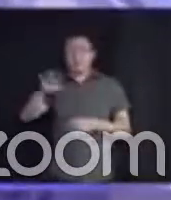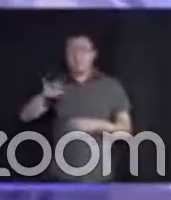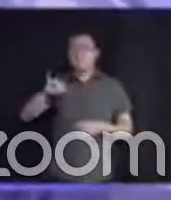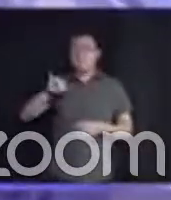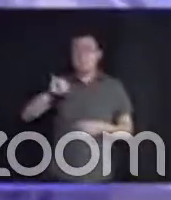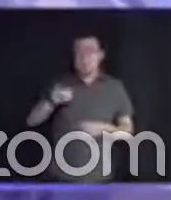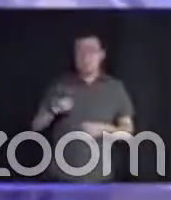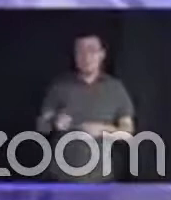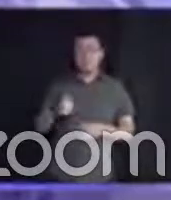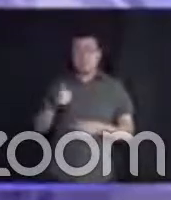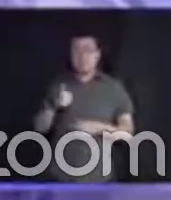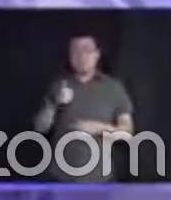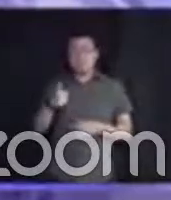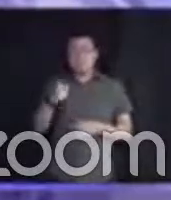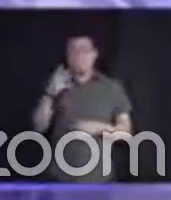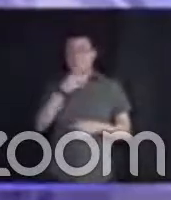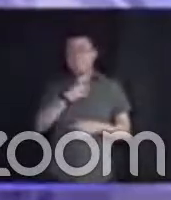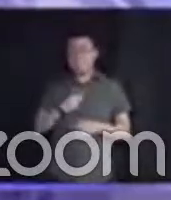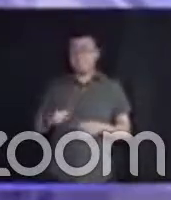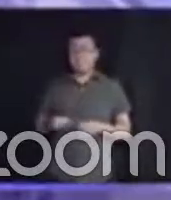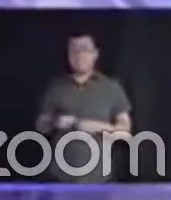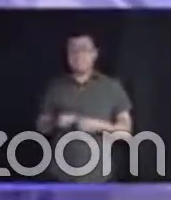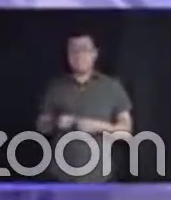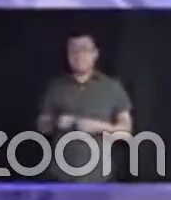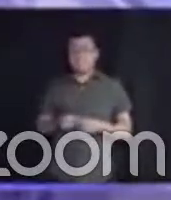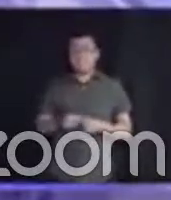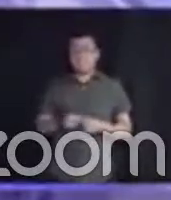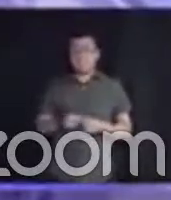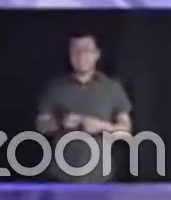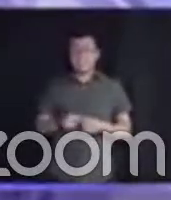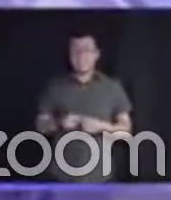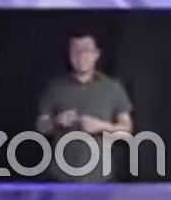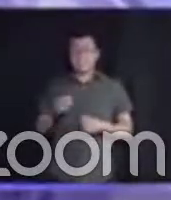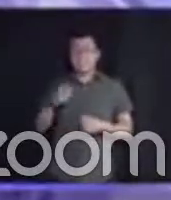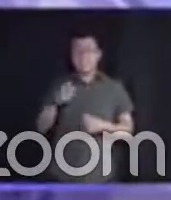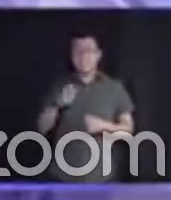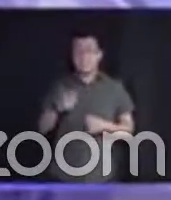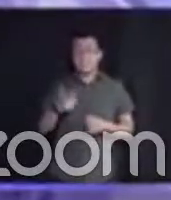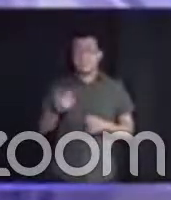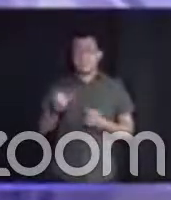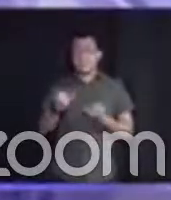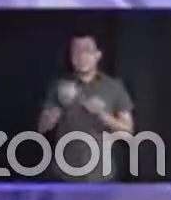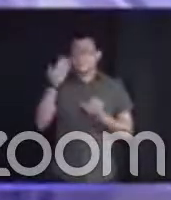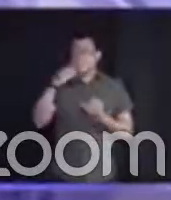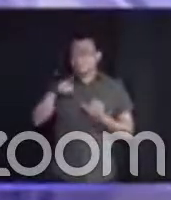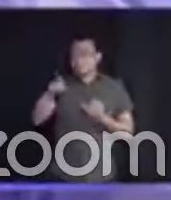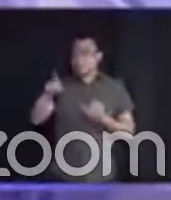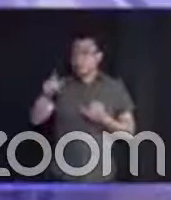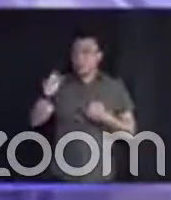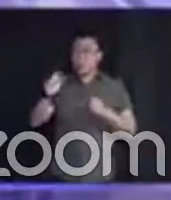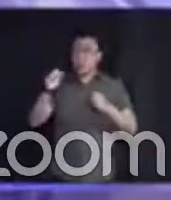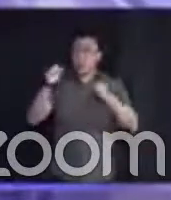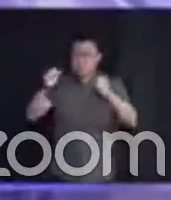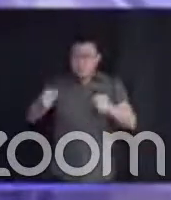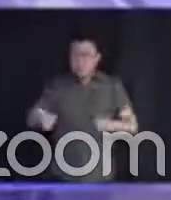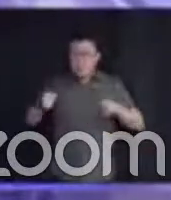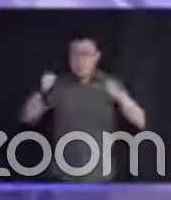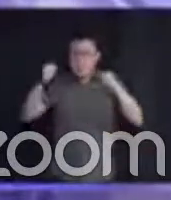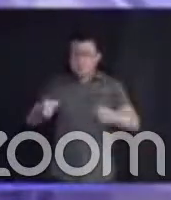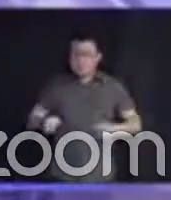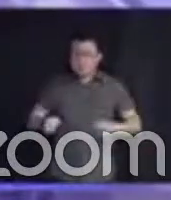frijolito para que vayan comprando, exacto, la esquiada. ¿Quién sabe esquiar acá? ¿Quién ha esquiado alguna